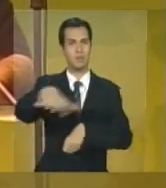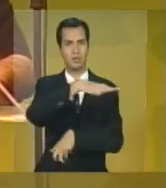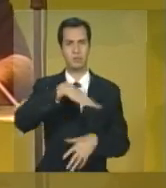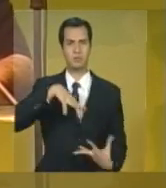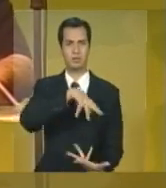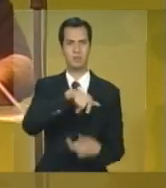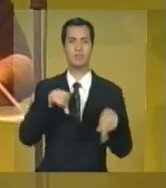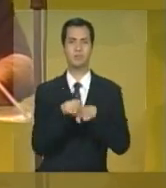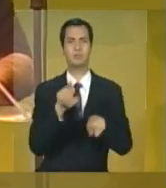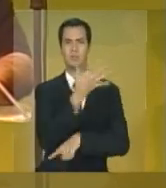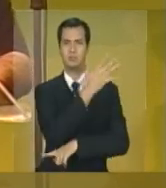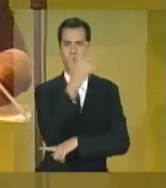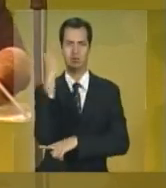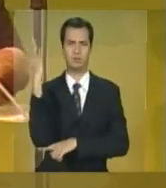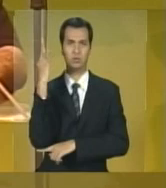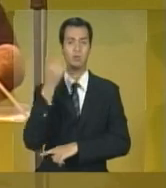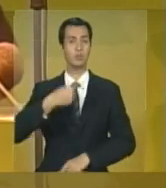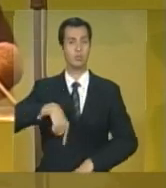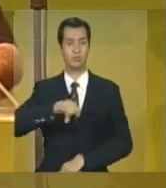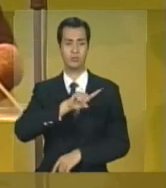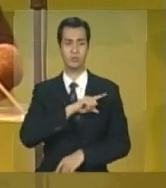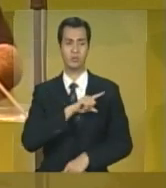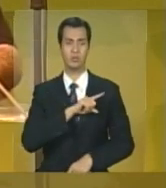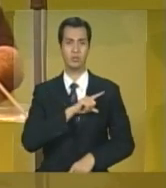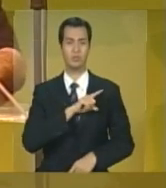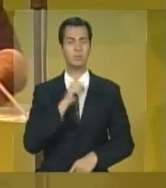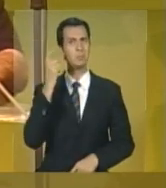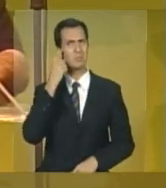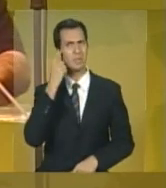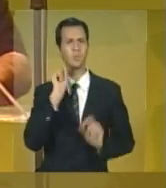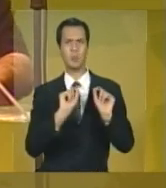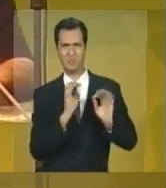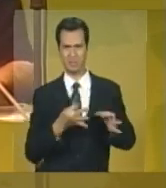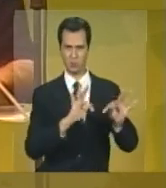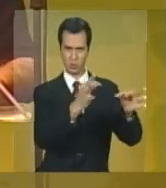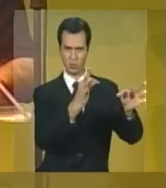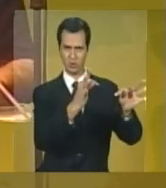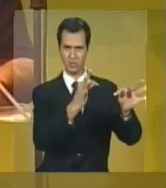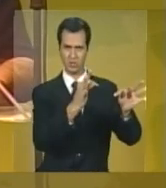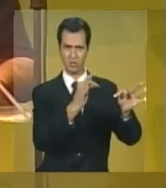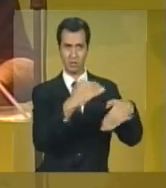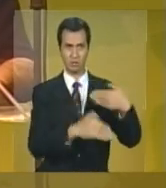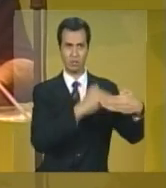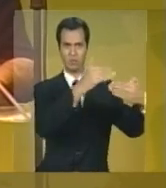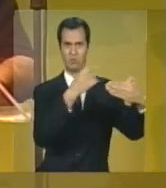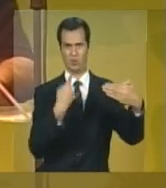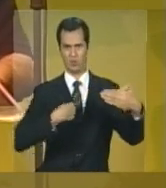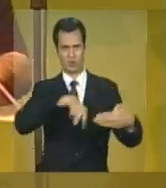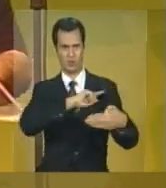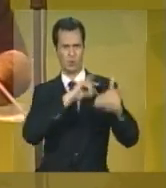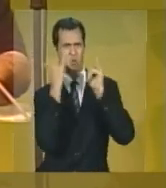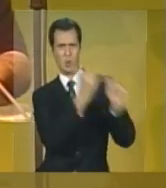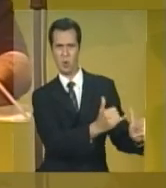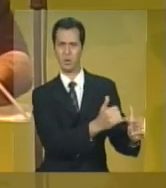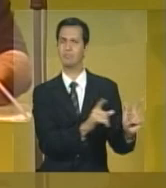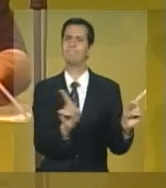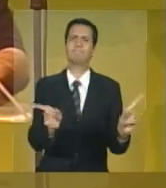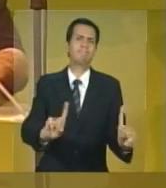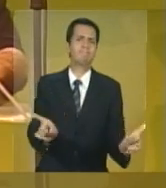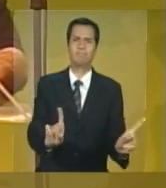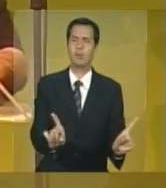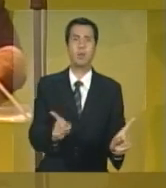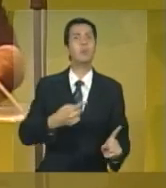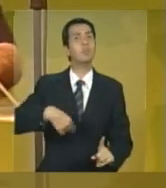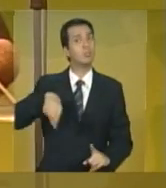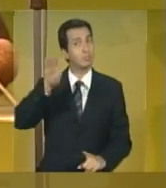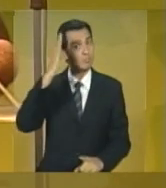a la naturaleza. No estamos en contra de los desarrollos tecnológicos, pero hay un límite, y ese límite es